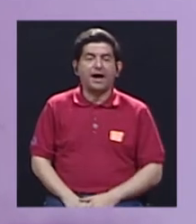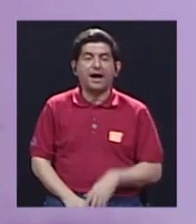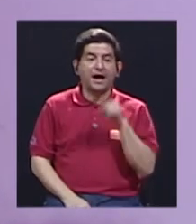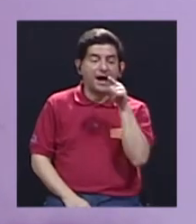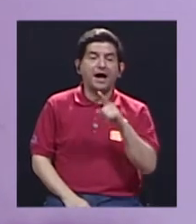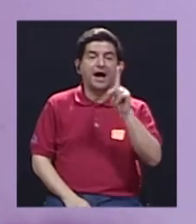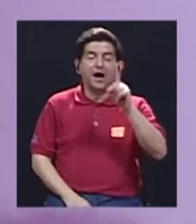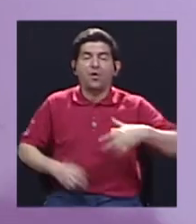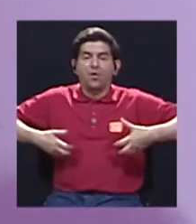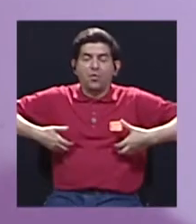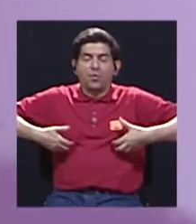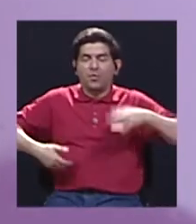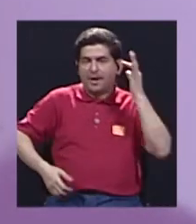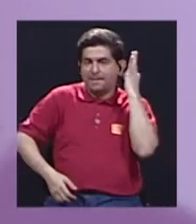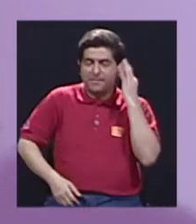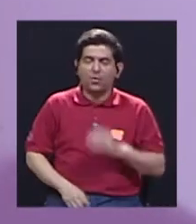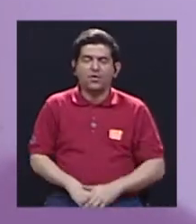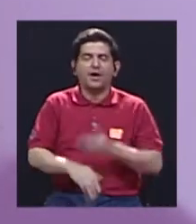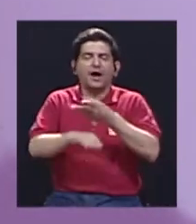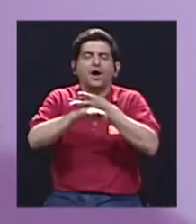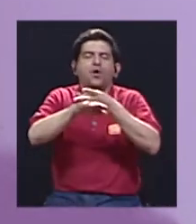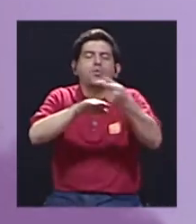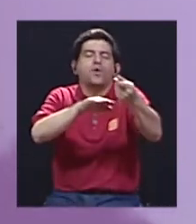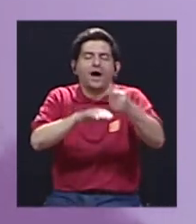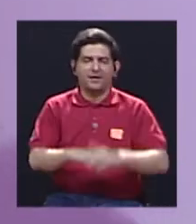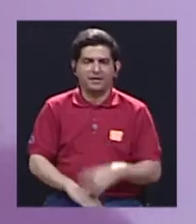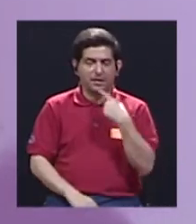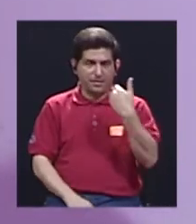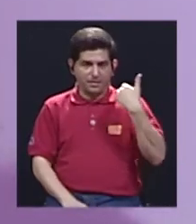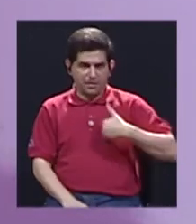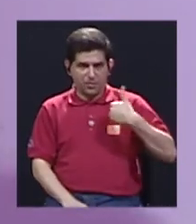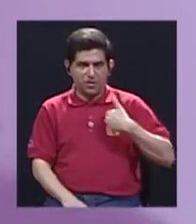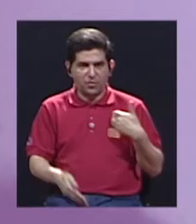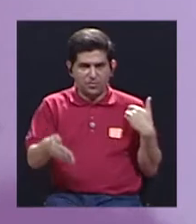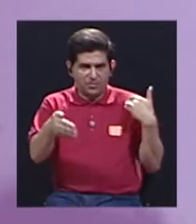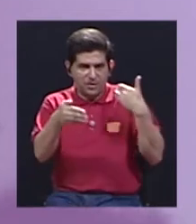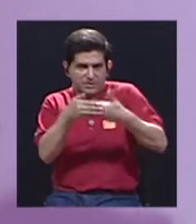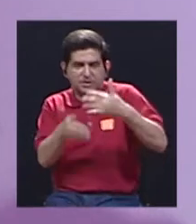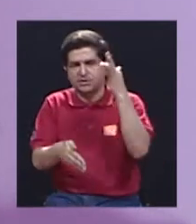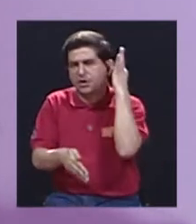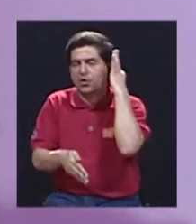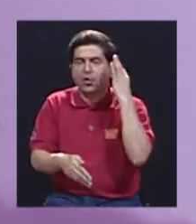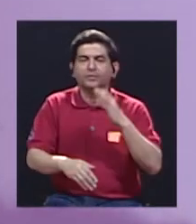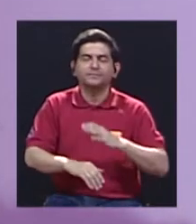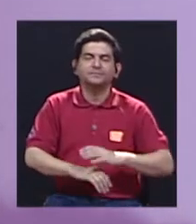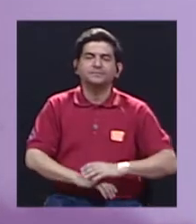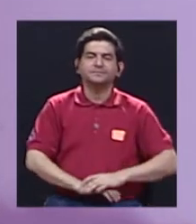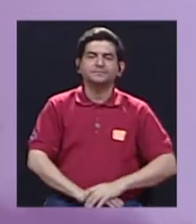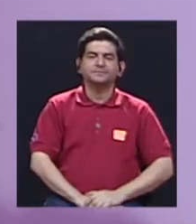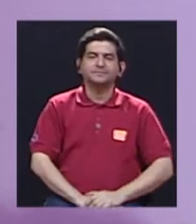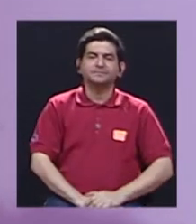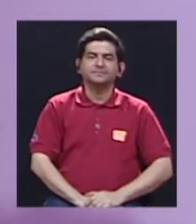mona es así dijo el hombre acercándose a la mujer